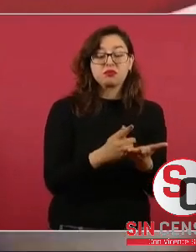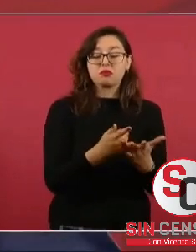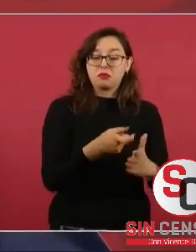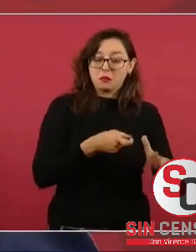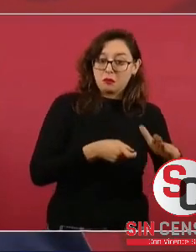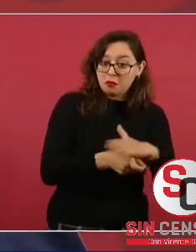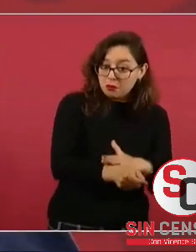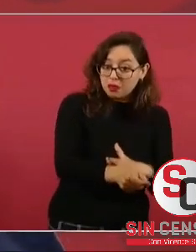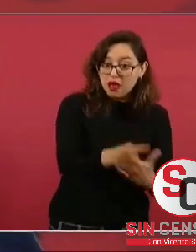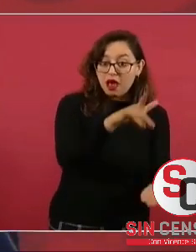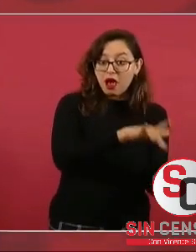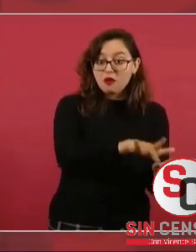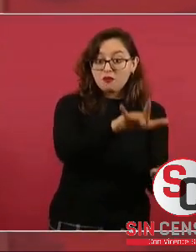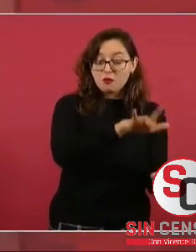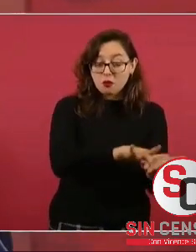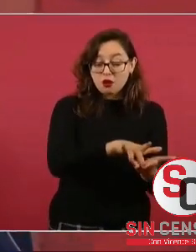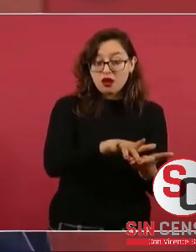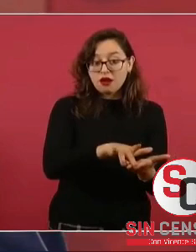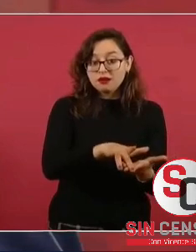pues hay